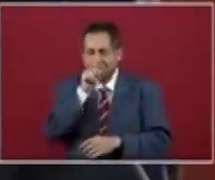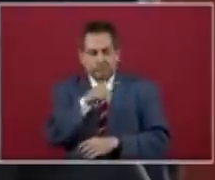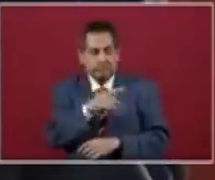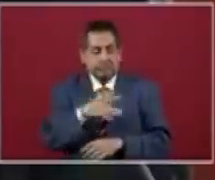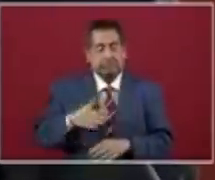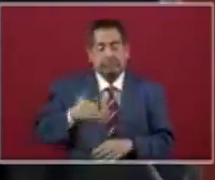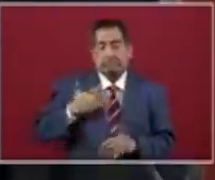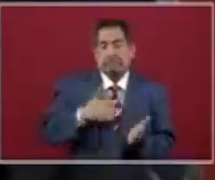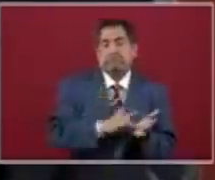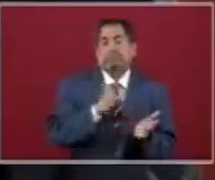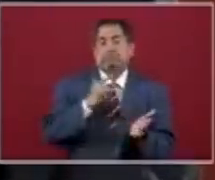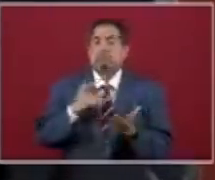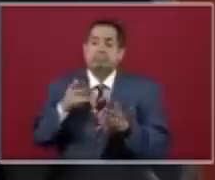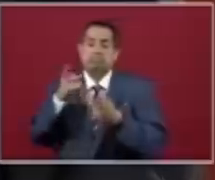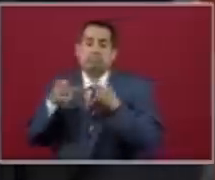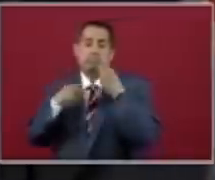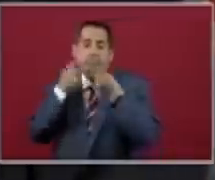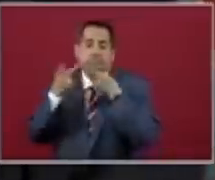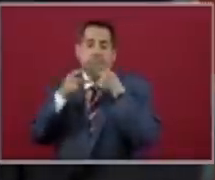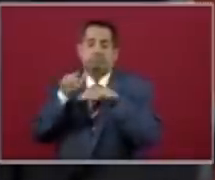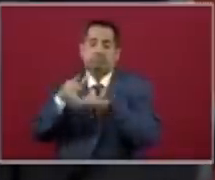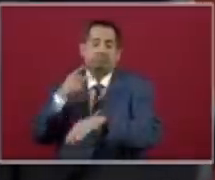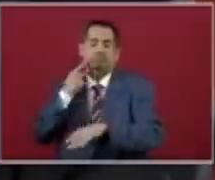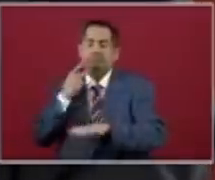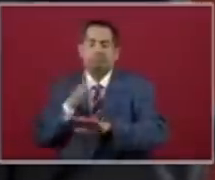tema, pero